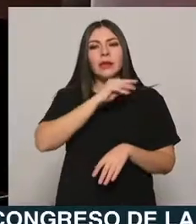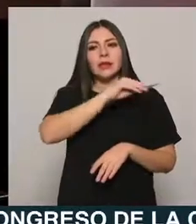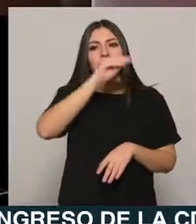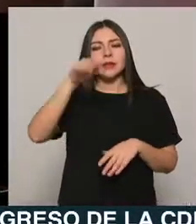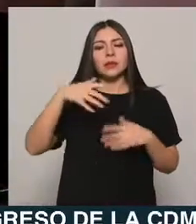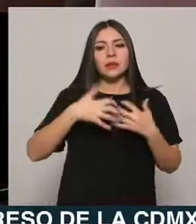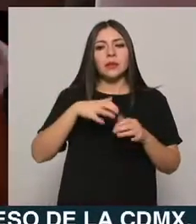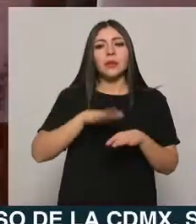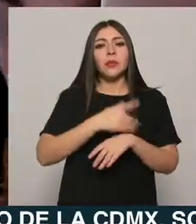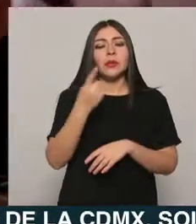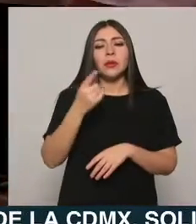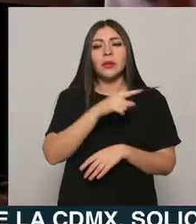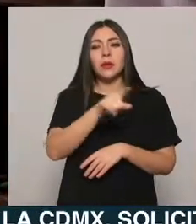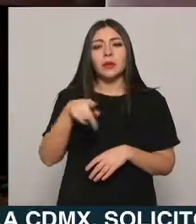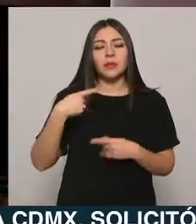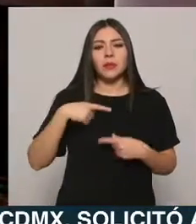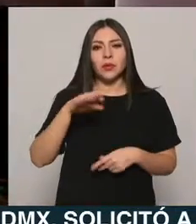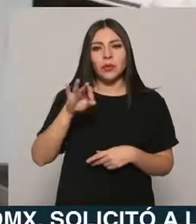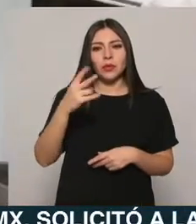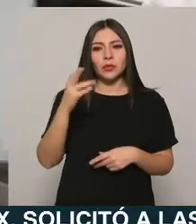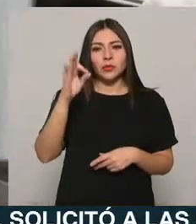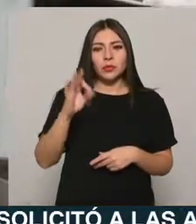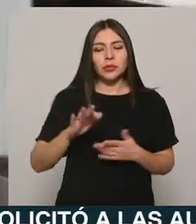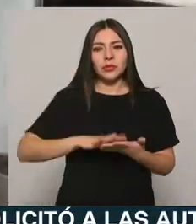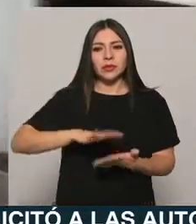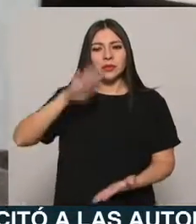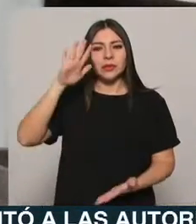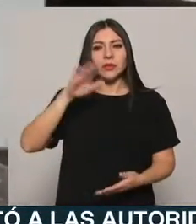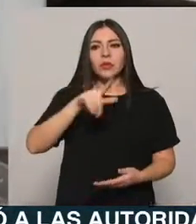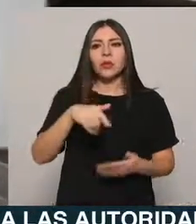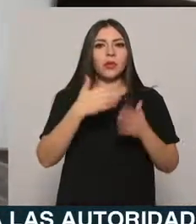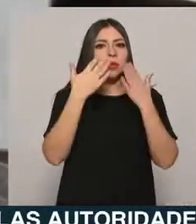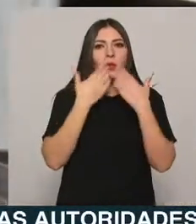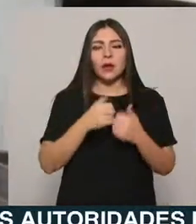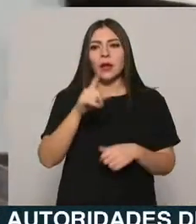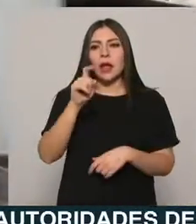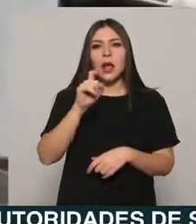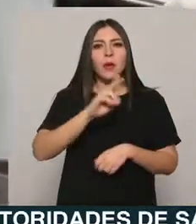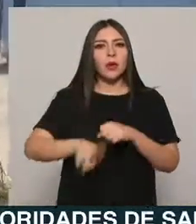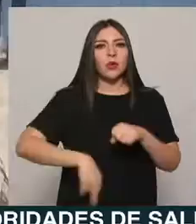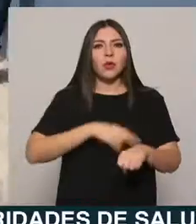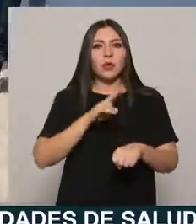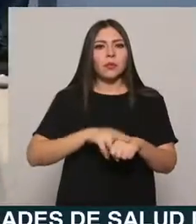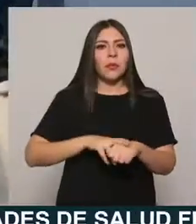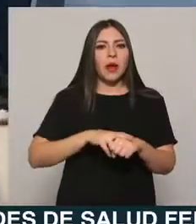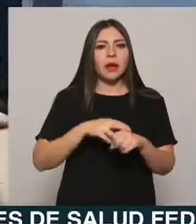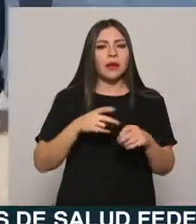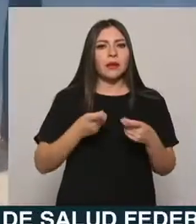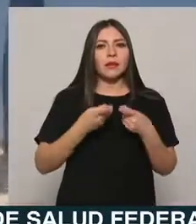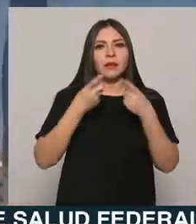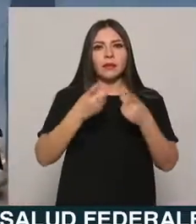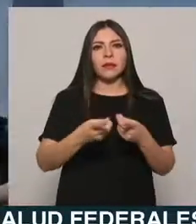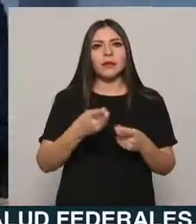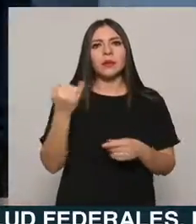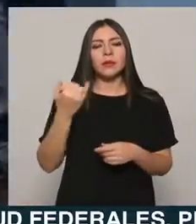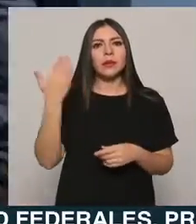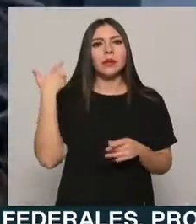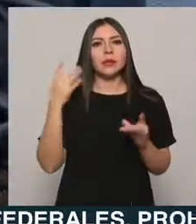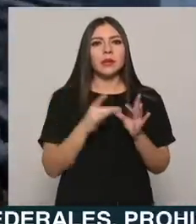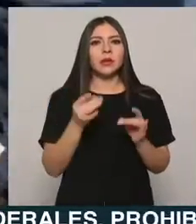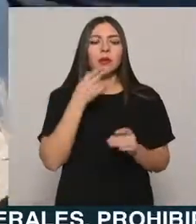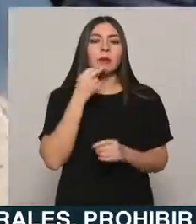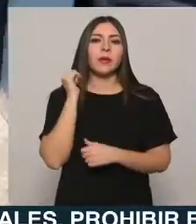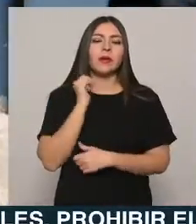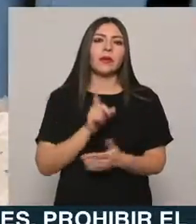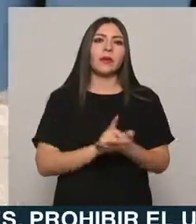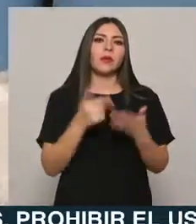más del 42% de la población de la ciudad no tiene acceso al abastecimiento de manera regular, tal y como lo consignó el relator especial de Derechos